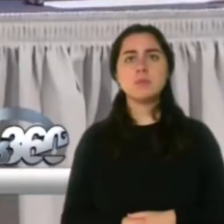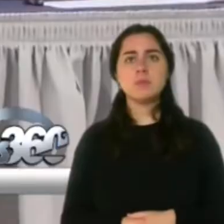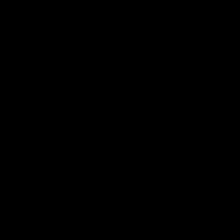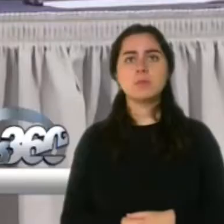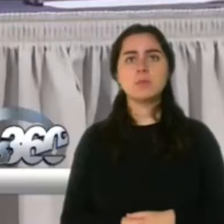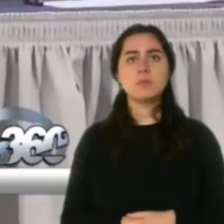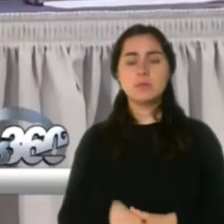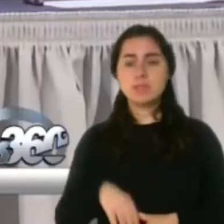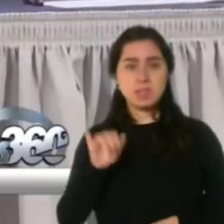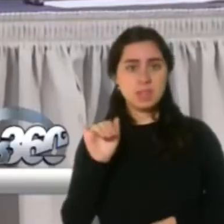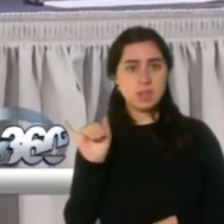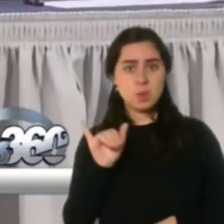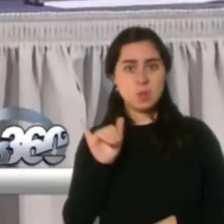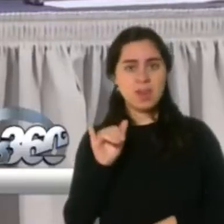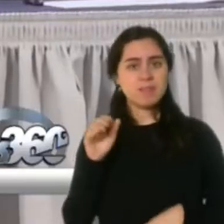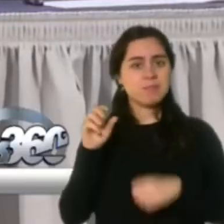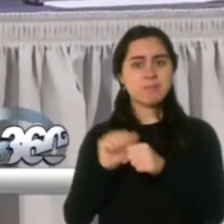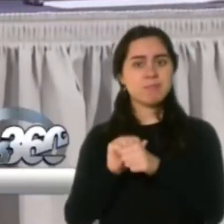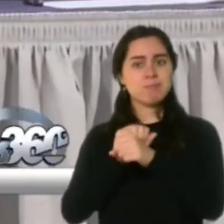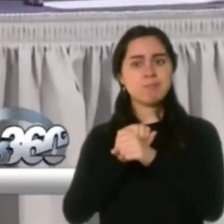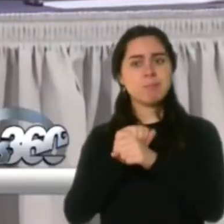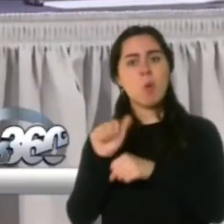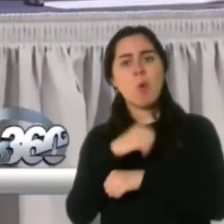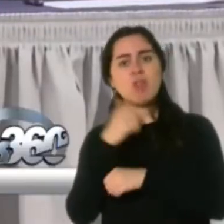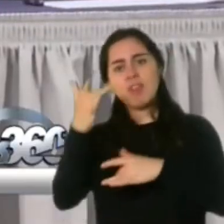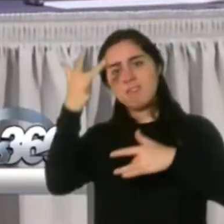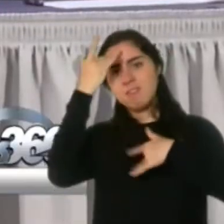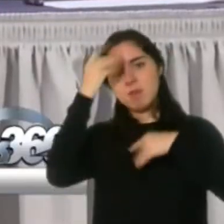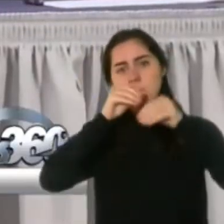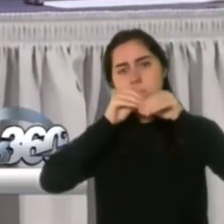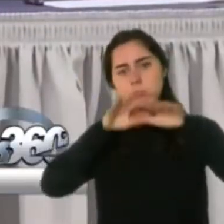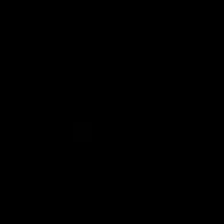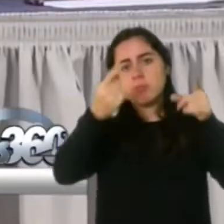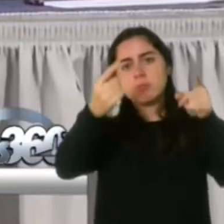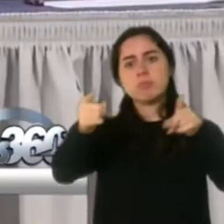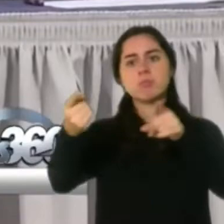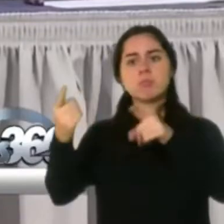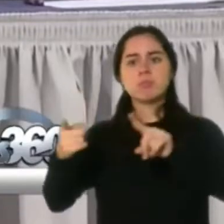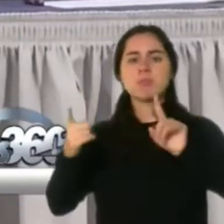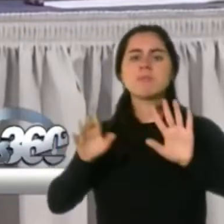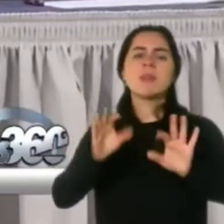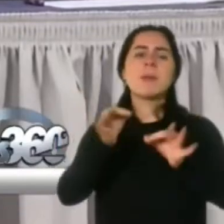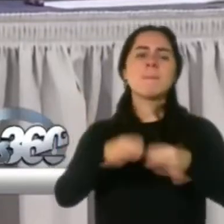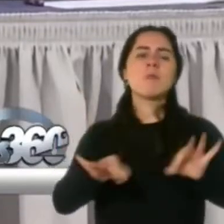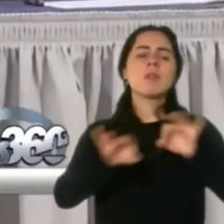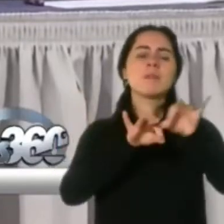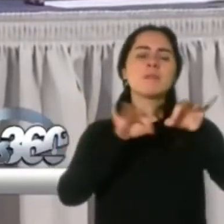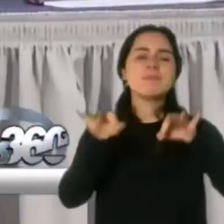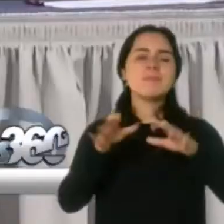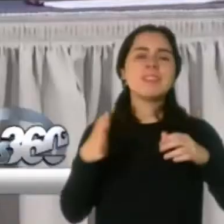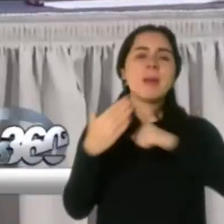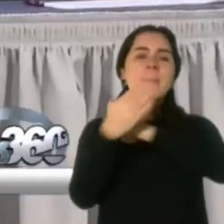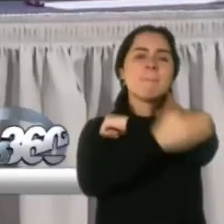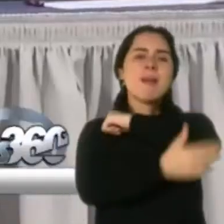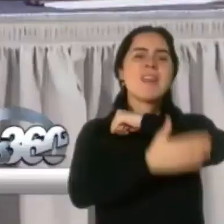cualquier otra pandemia que está ocurriendo en el mundo, cada país es diferente.